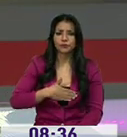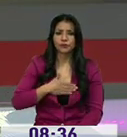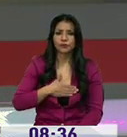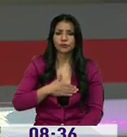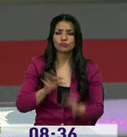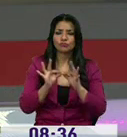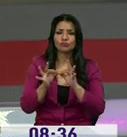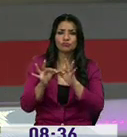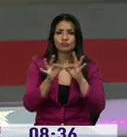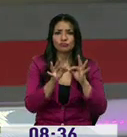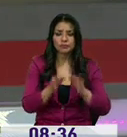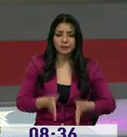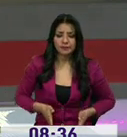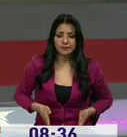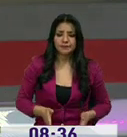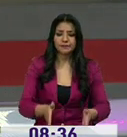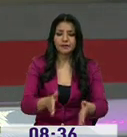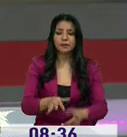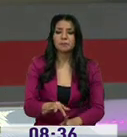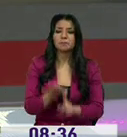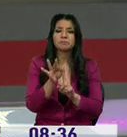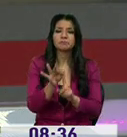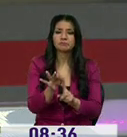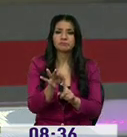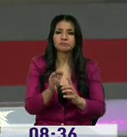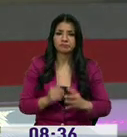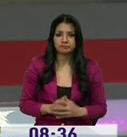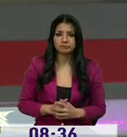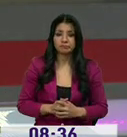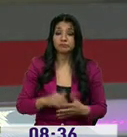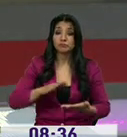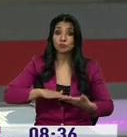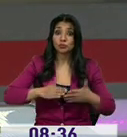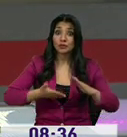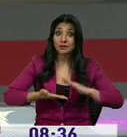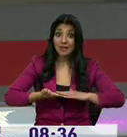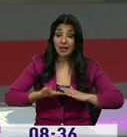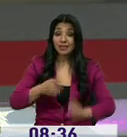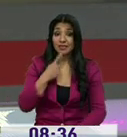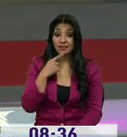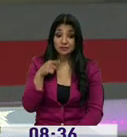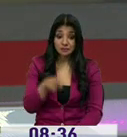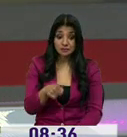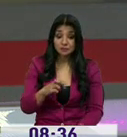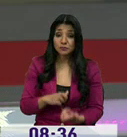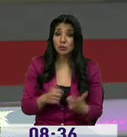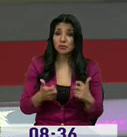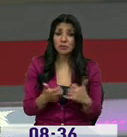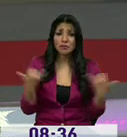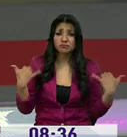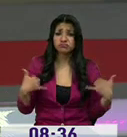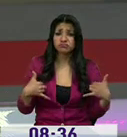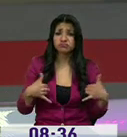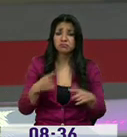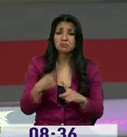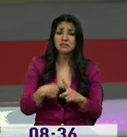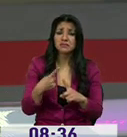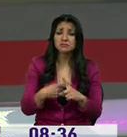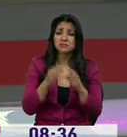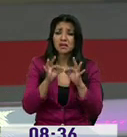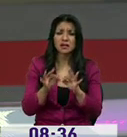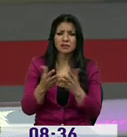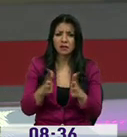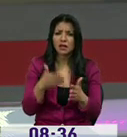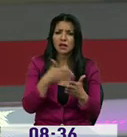el arreglo de las vías principales de la zona. Según comentó la comunidad, este inconveniente persiste varios meses, pese a